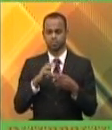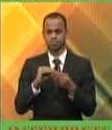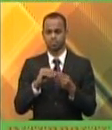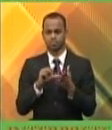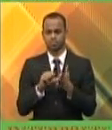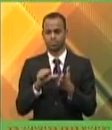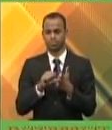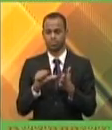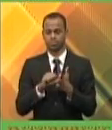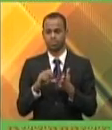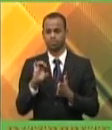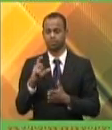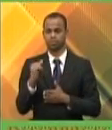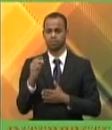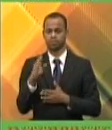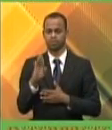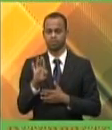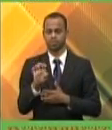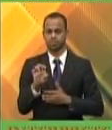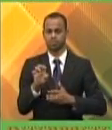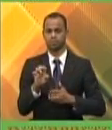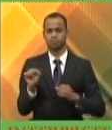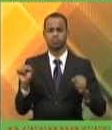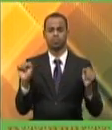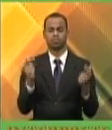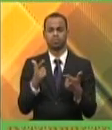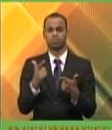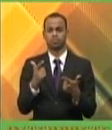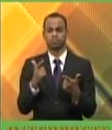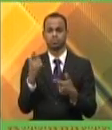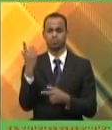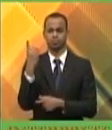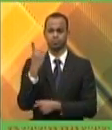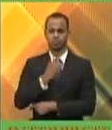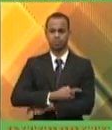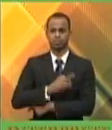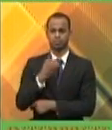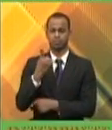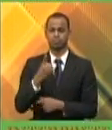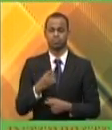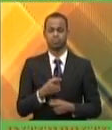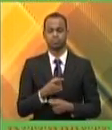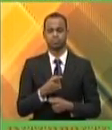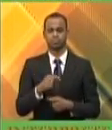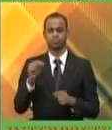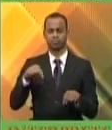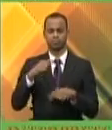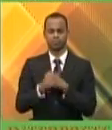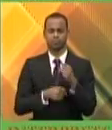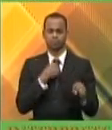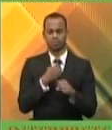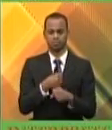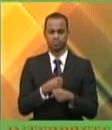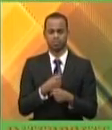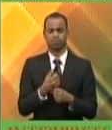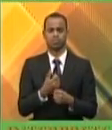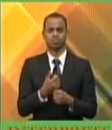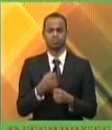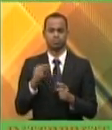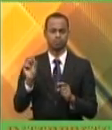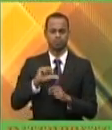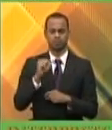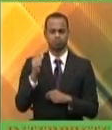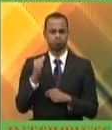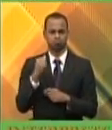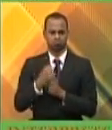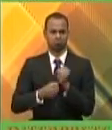del periódico el caribe creo que es que todos los días que en esta en este año creo que fuego no se